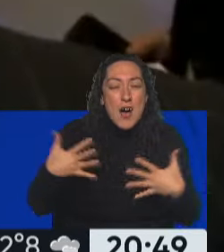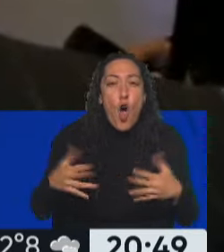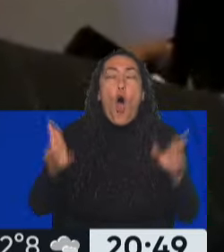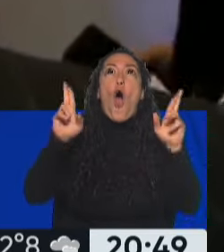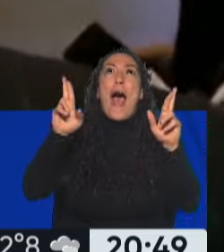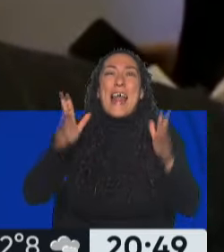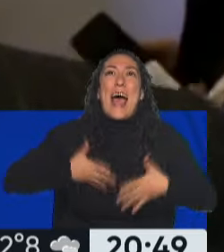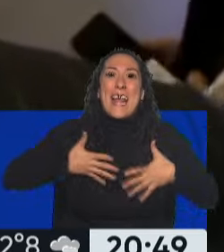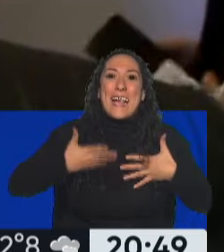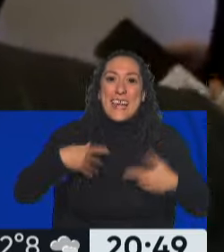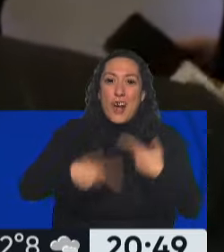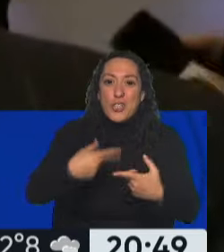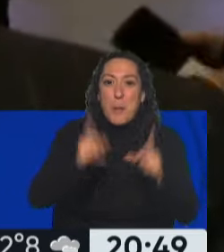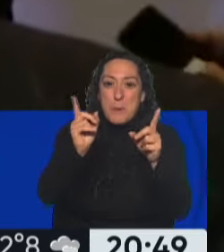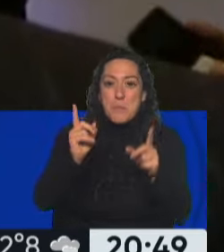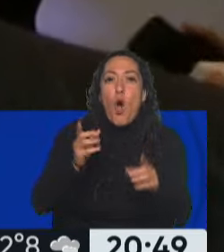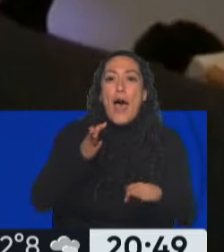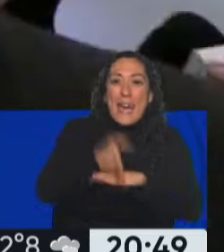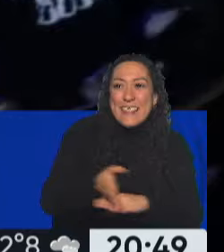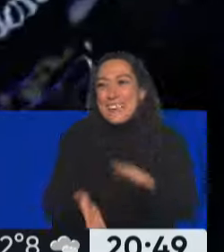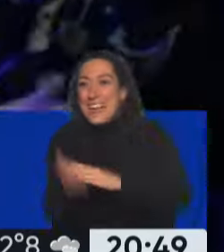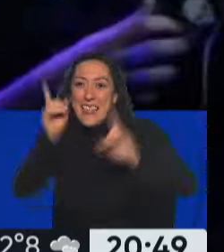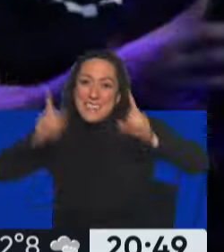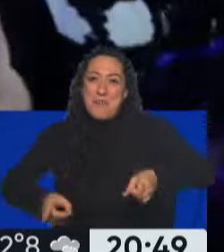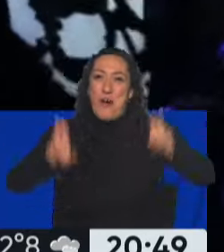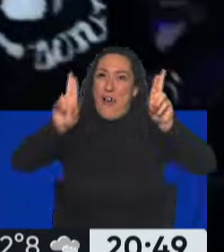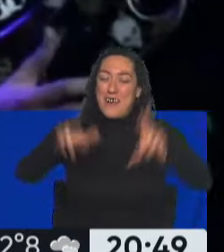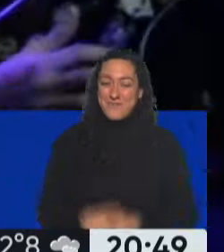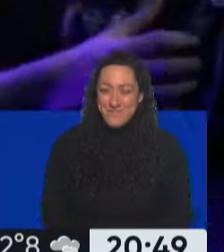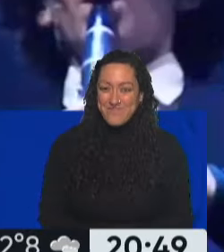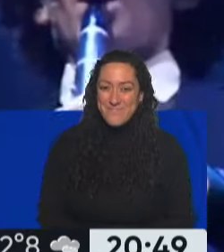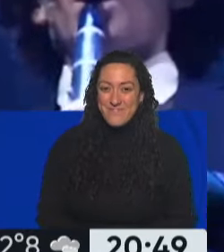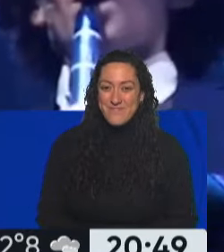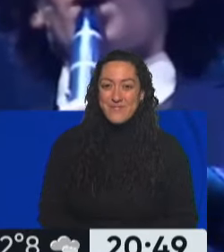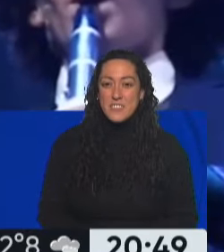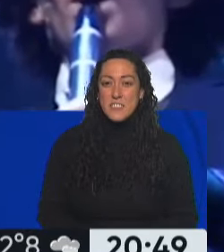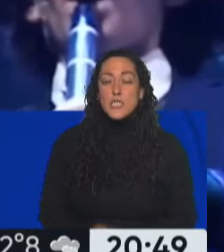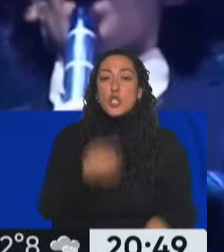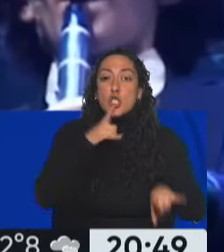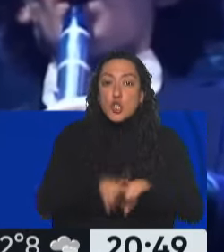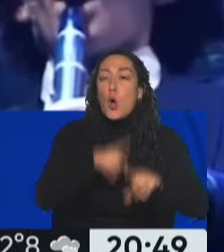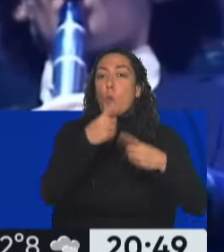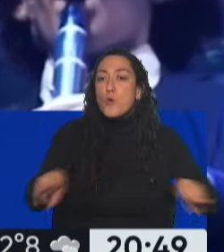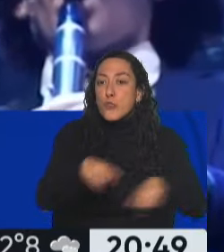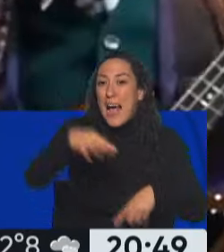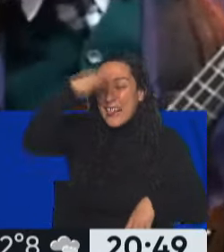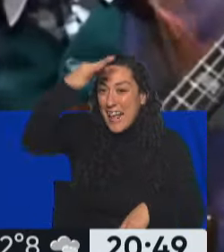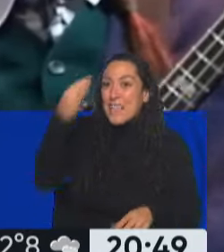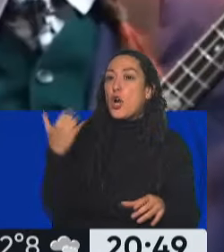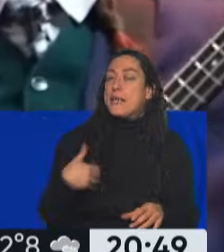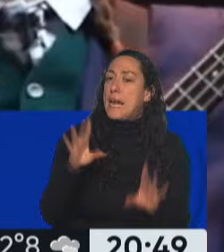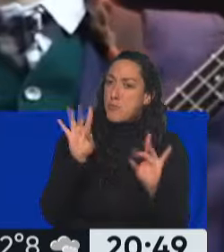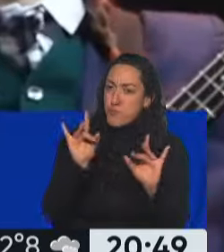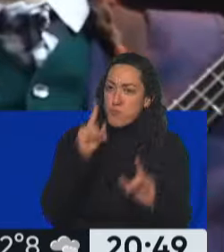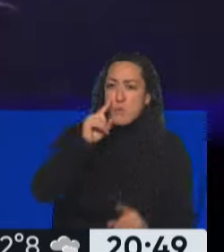la misma alegría cuando salimos que la que tenemos ahora. Le costó la entrada al musical en Argentina. Yo el primer musical lo